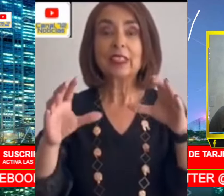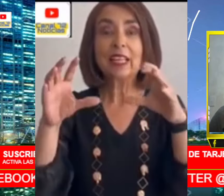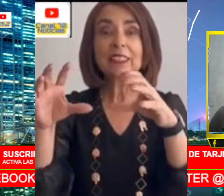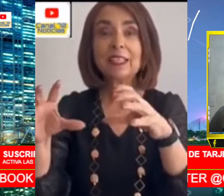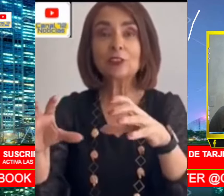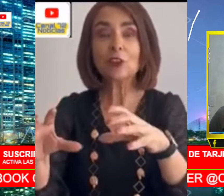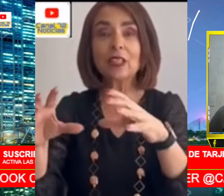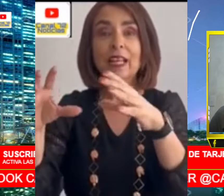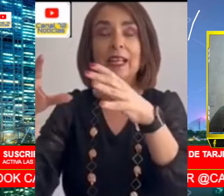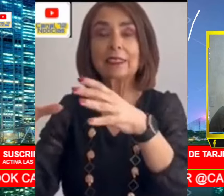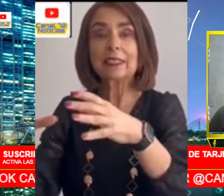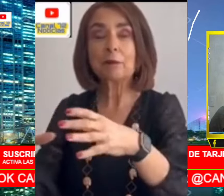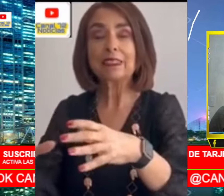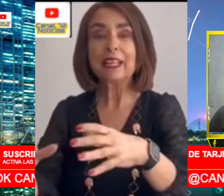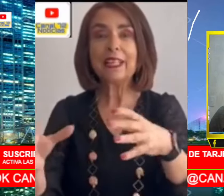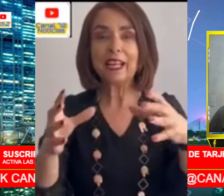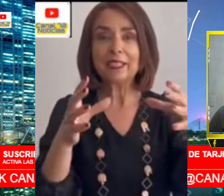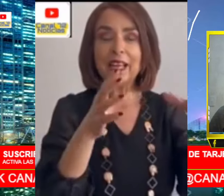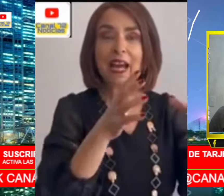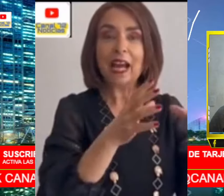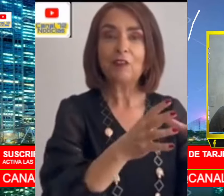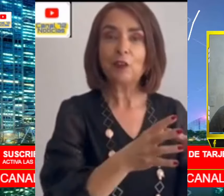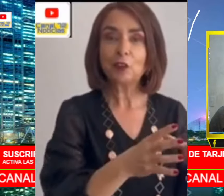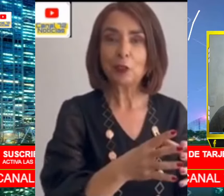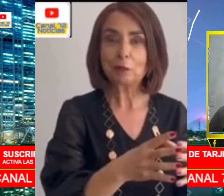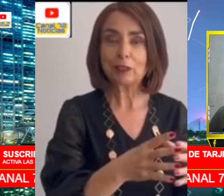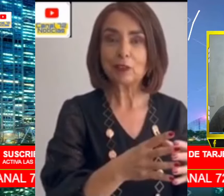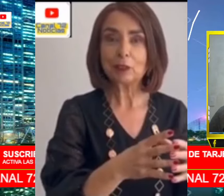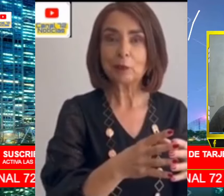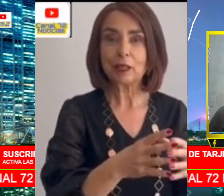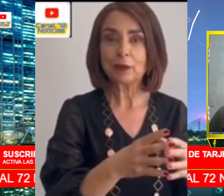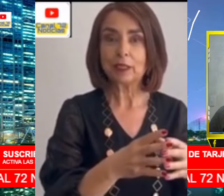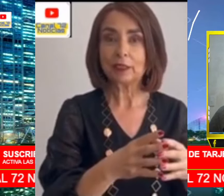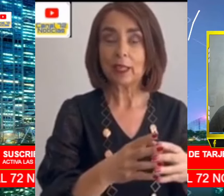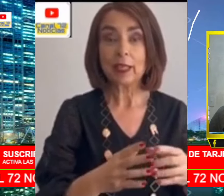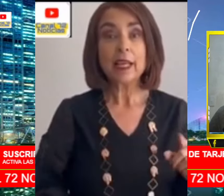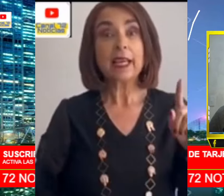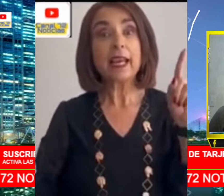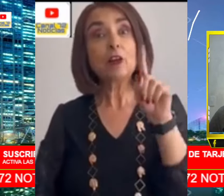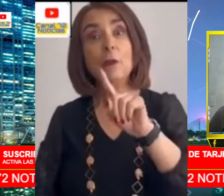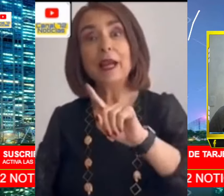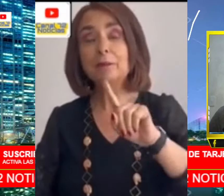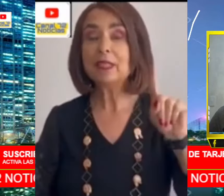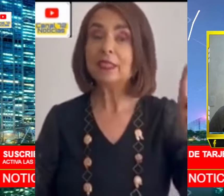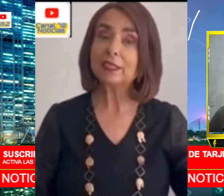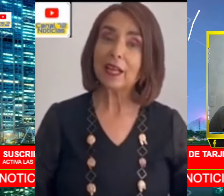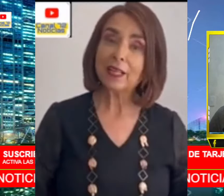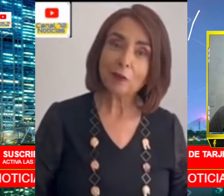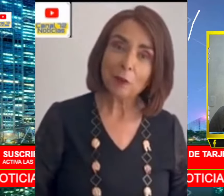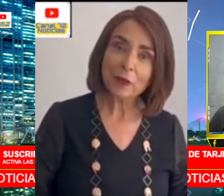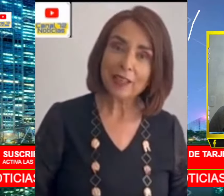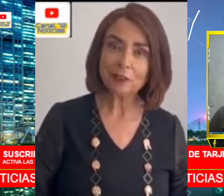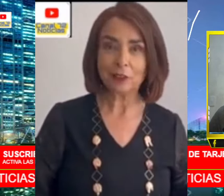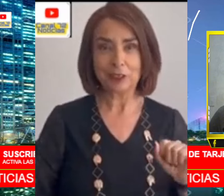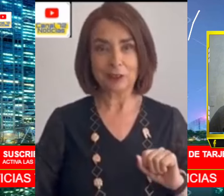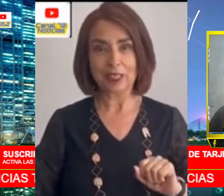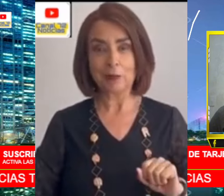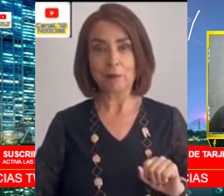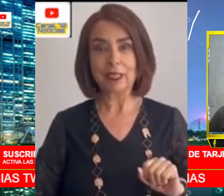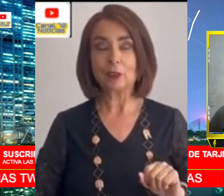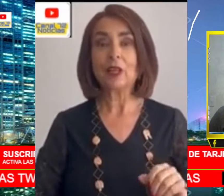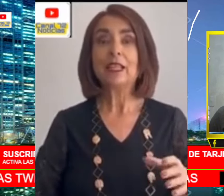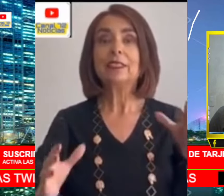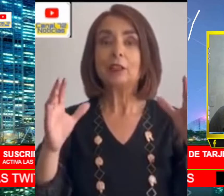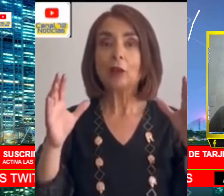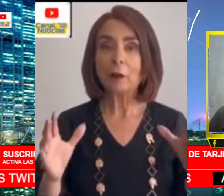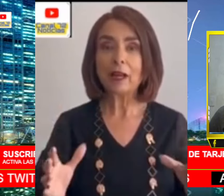México. Entonces, esas son las que pasarían al Fondo de Pensiones para el Bienestar, que no va a administrar el gobierno,